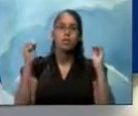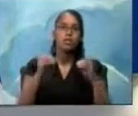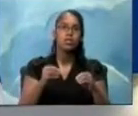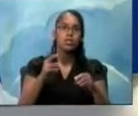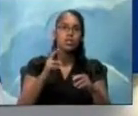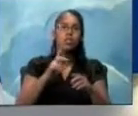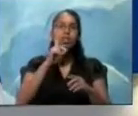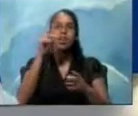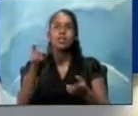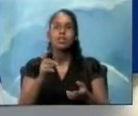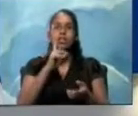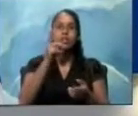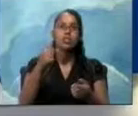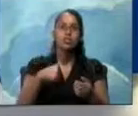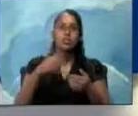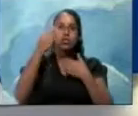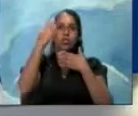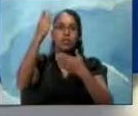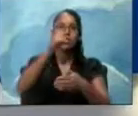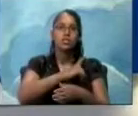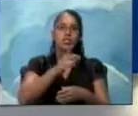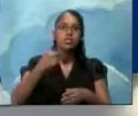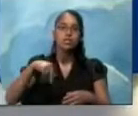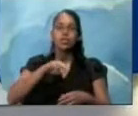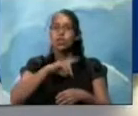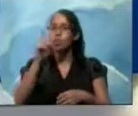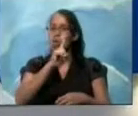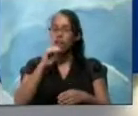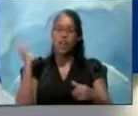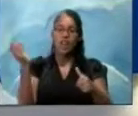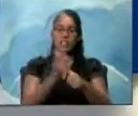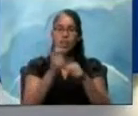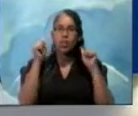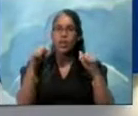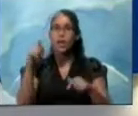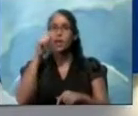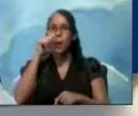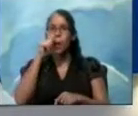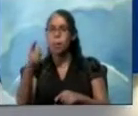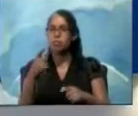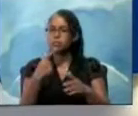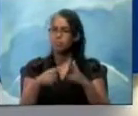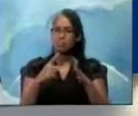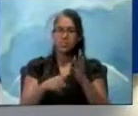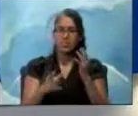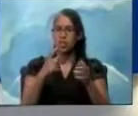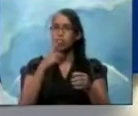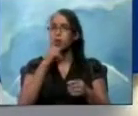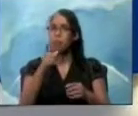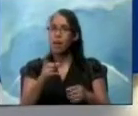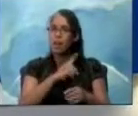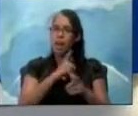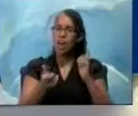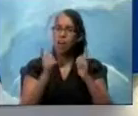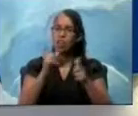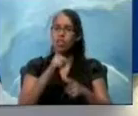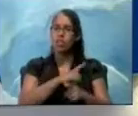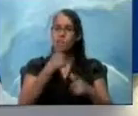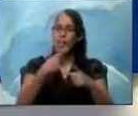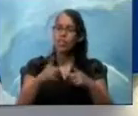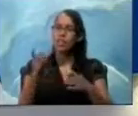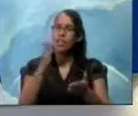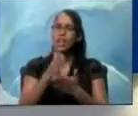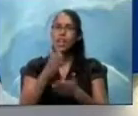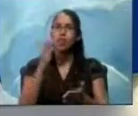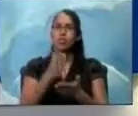interrogado, yo delante de vosotros no he hallado en este hombre delito alguno de aquellos de que le